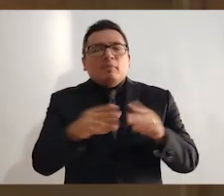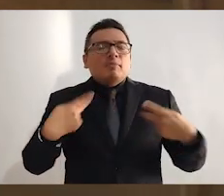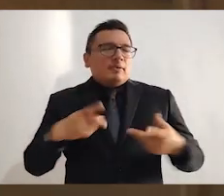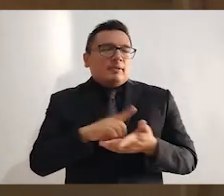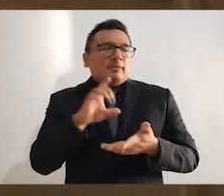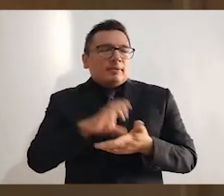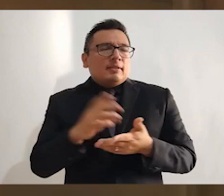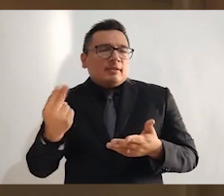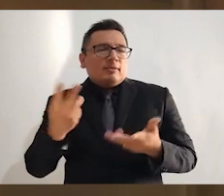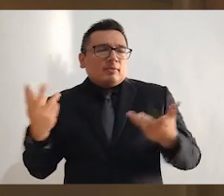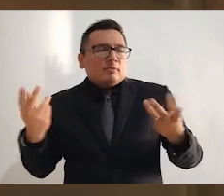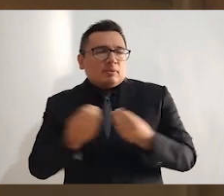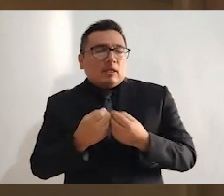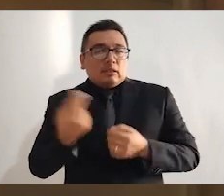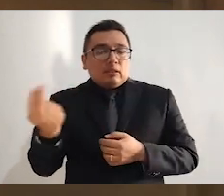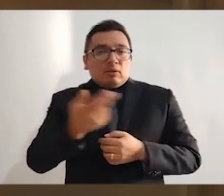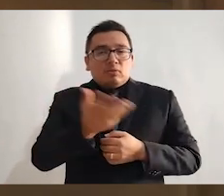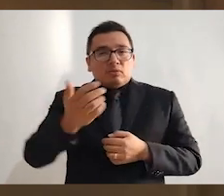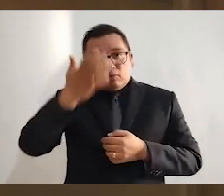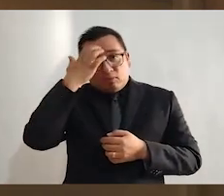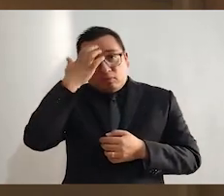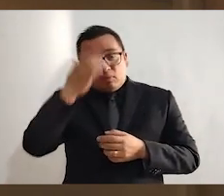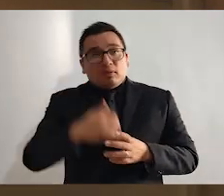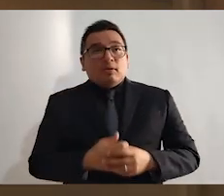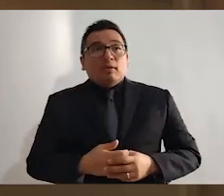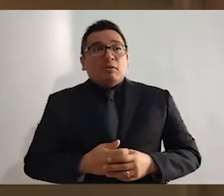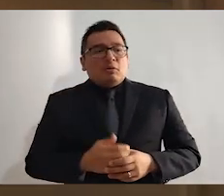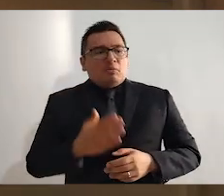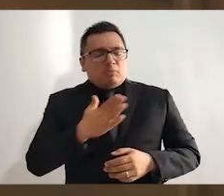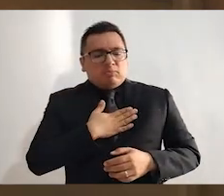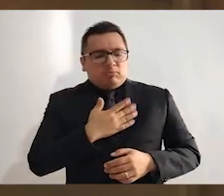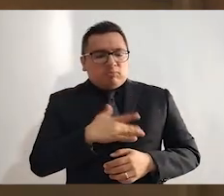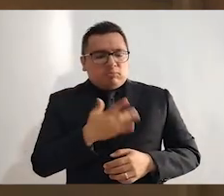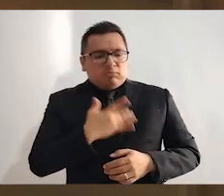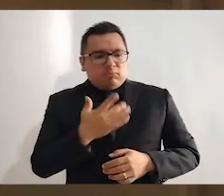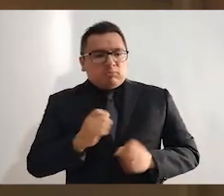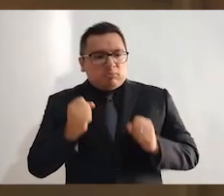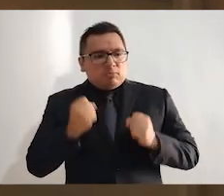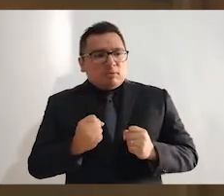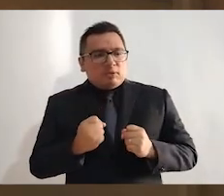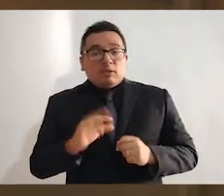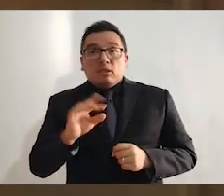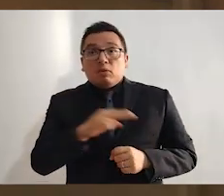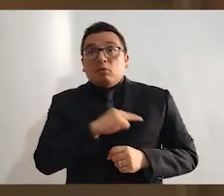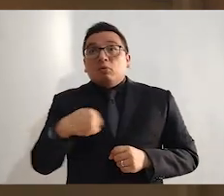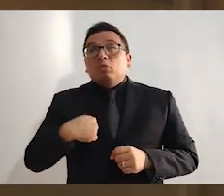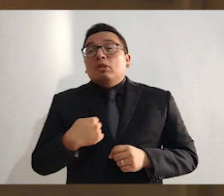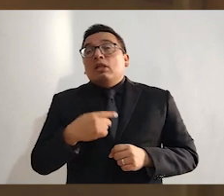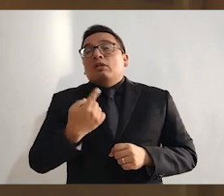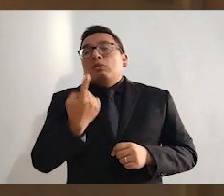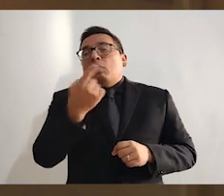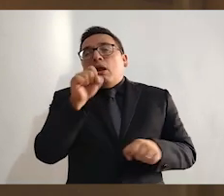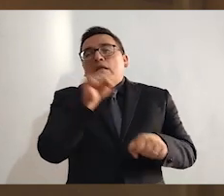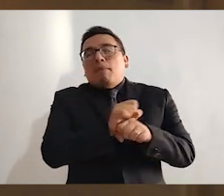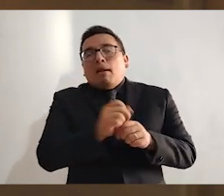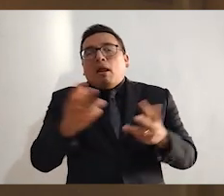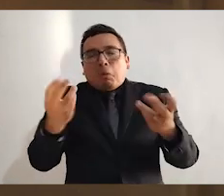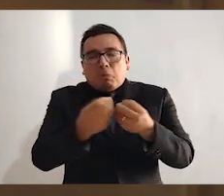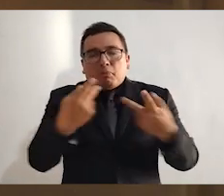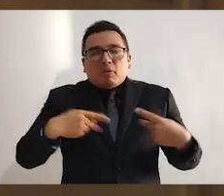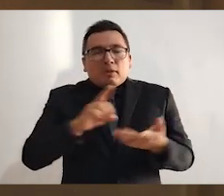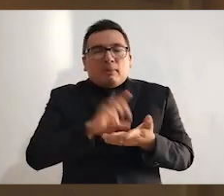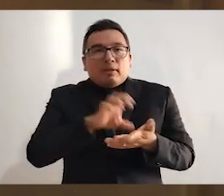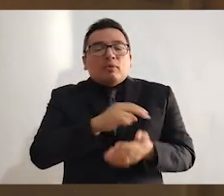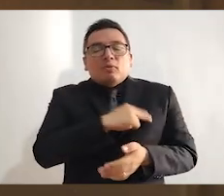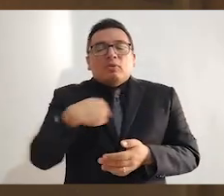con discapacidad, conociéndolas. Yo estoy segura que pasando una semana o varios días con ellos logramos